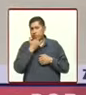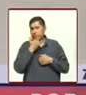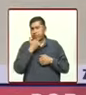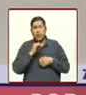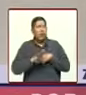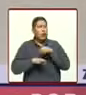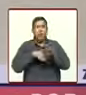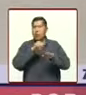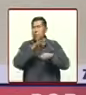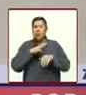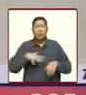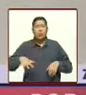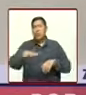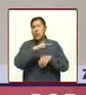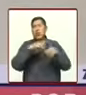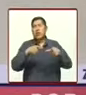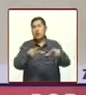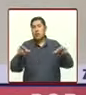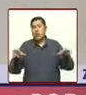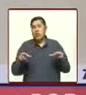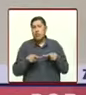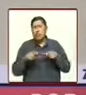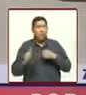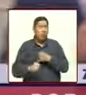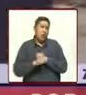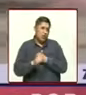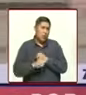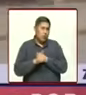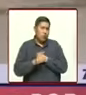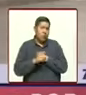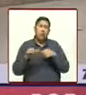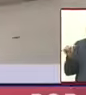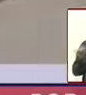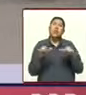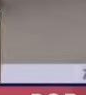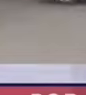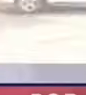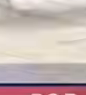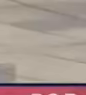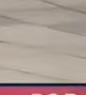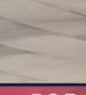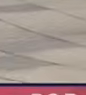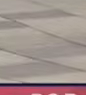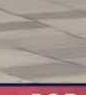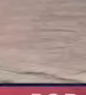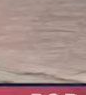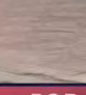está caminando por este lugar en peligro, al igual que el otro.